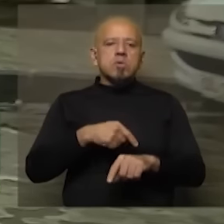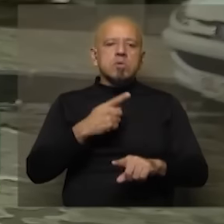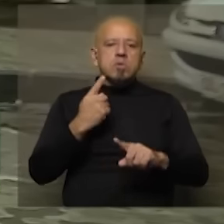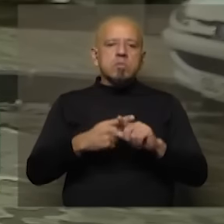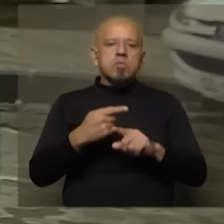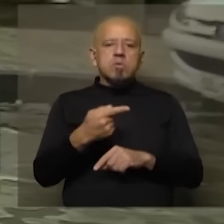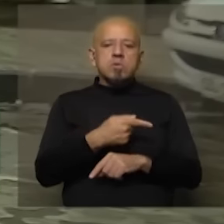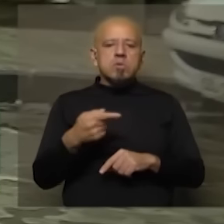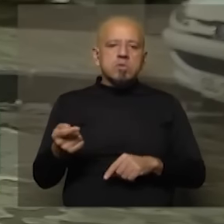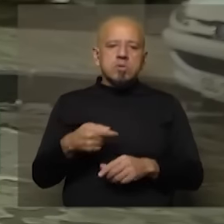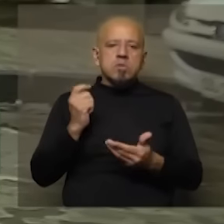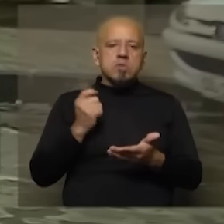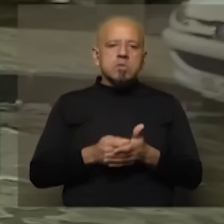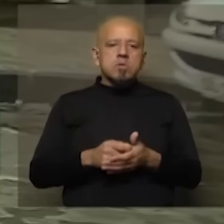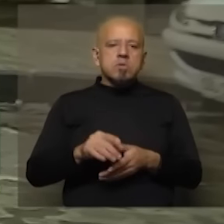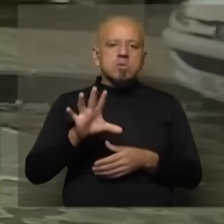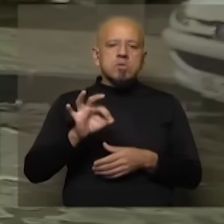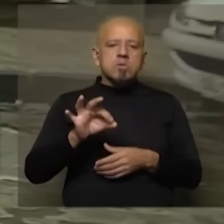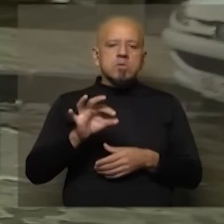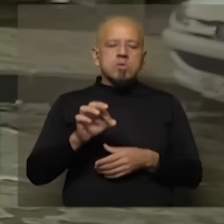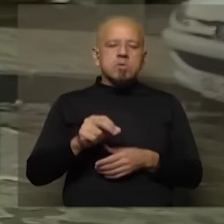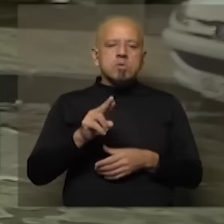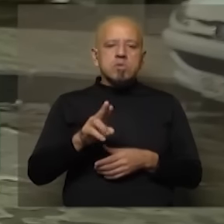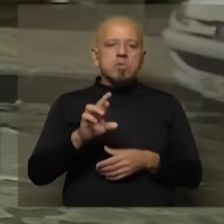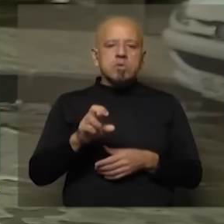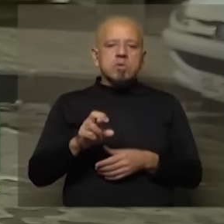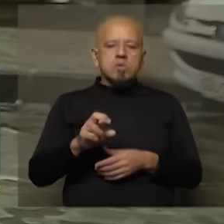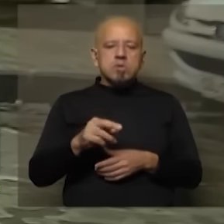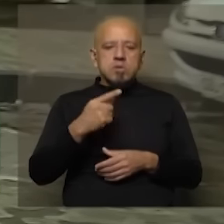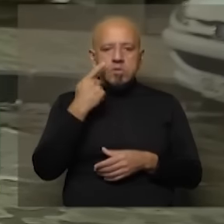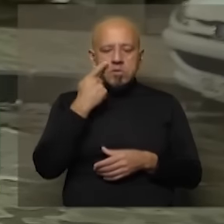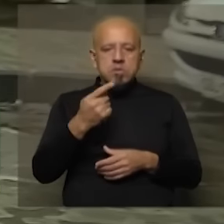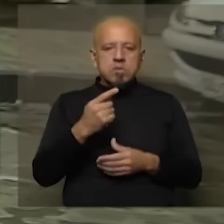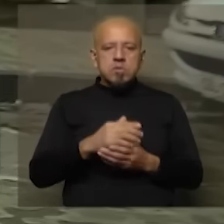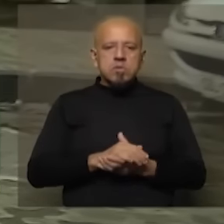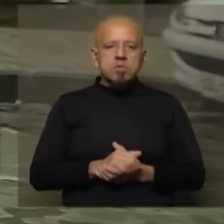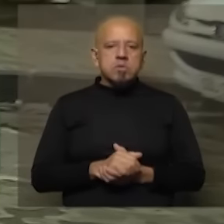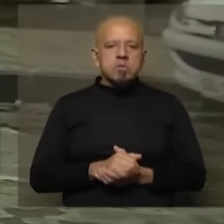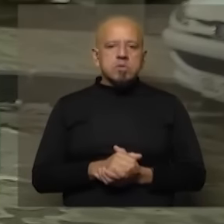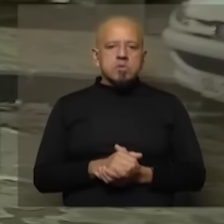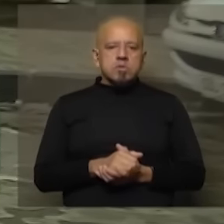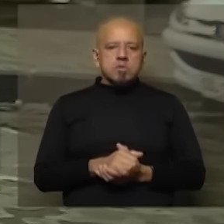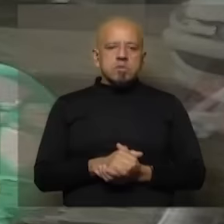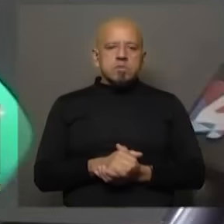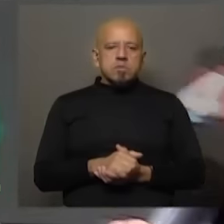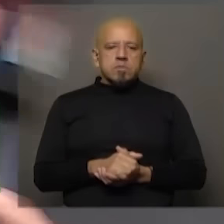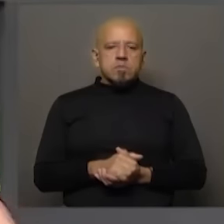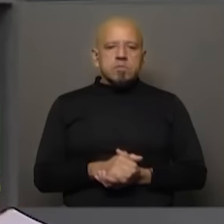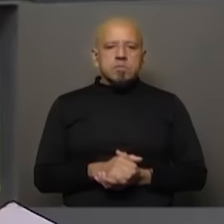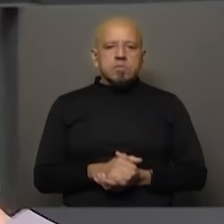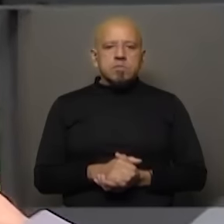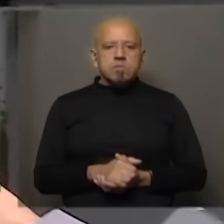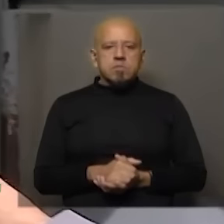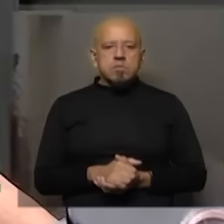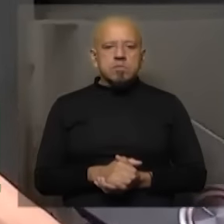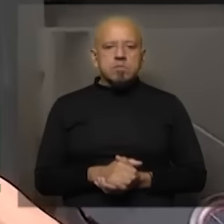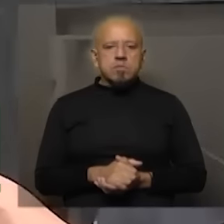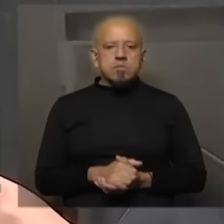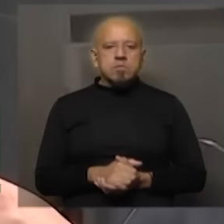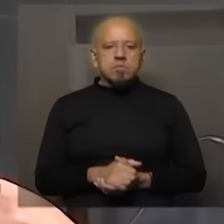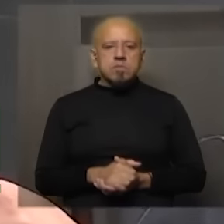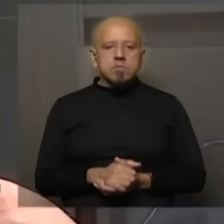y el pago de 50 URs. Escuchemos lo que decía el senador Mario Vergara, quien estuvo presente en la audiencia hoy. De la